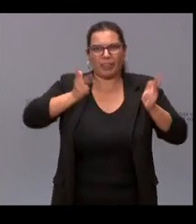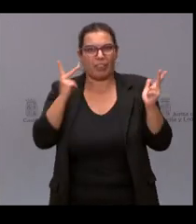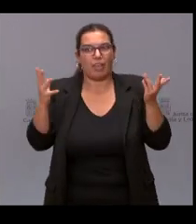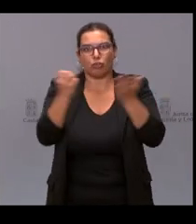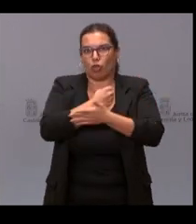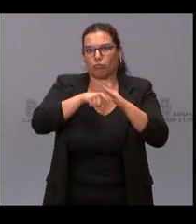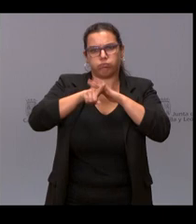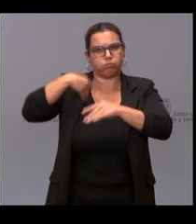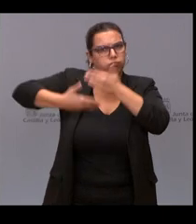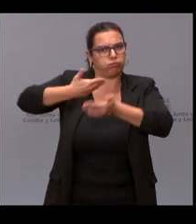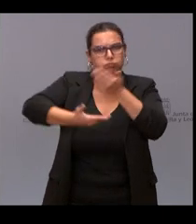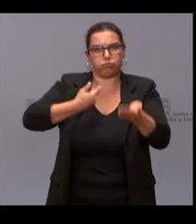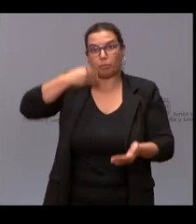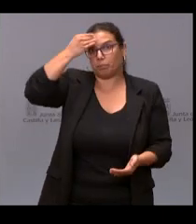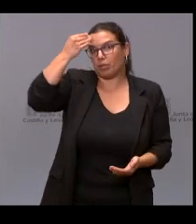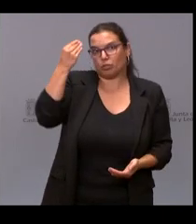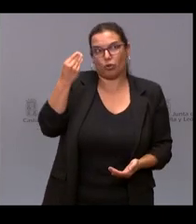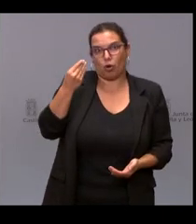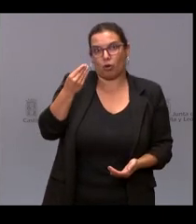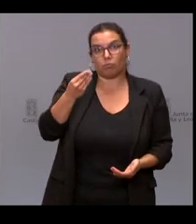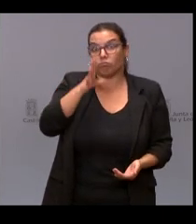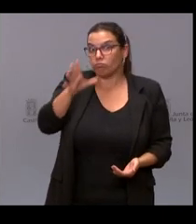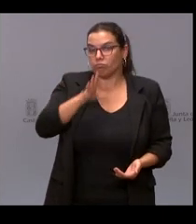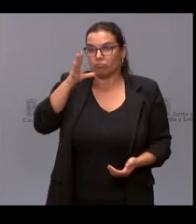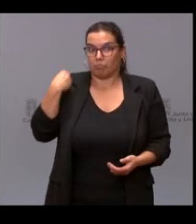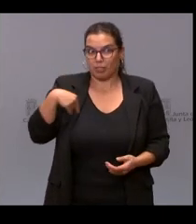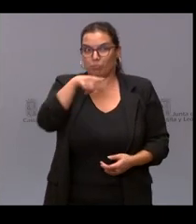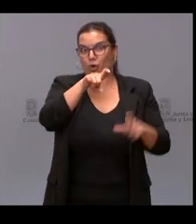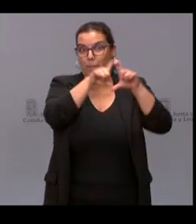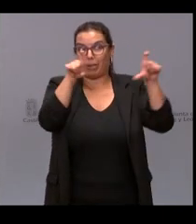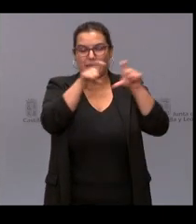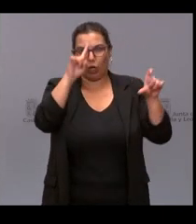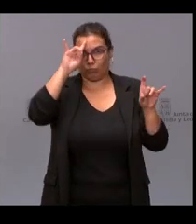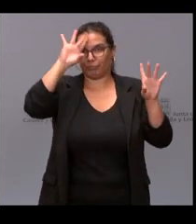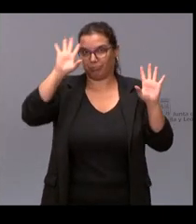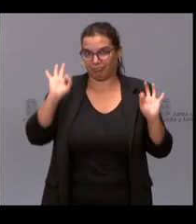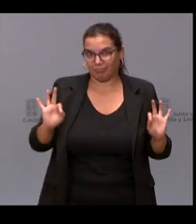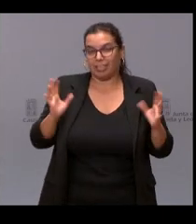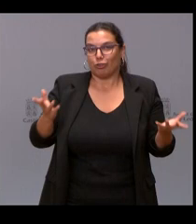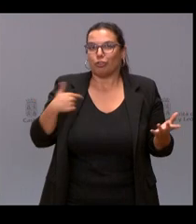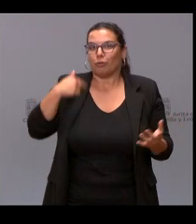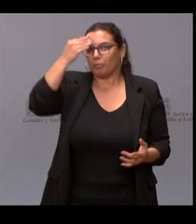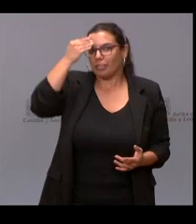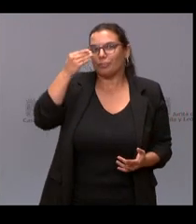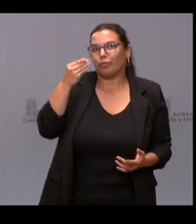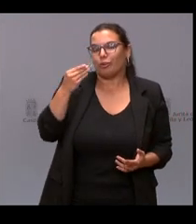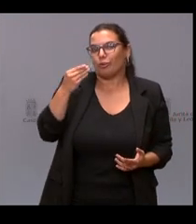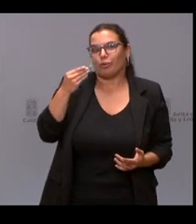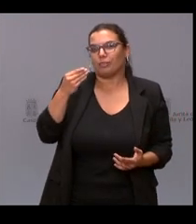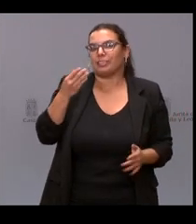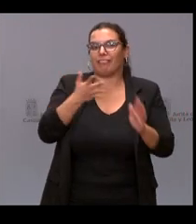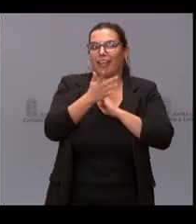está siendo, yo creo que, un asombro para los propios empresarios, lo cual yo creo que sin duda abona el